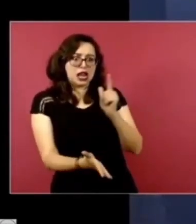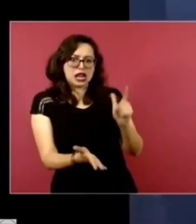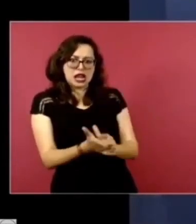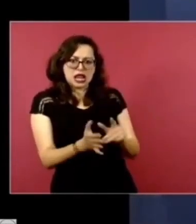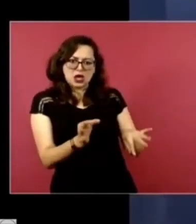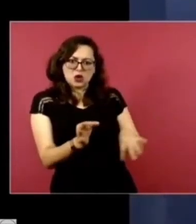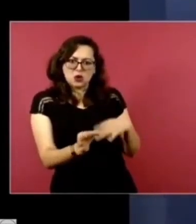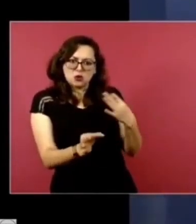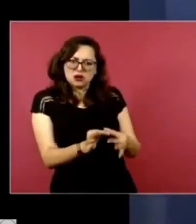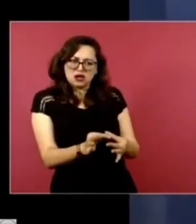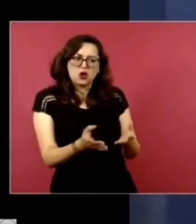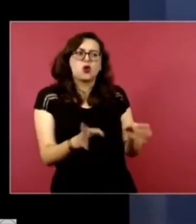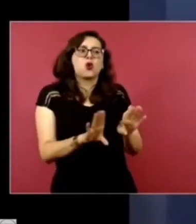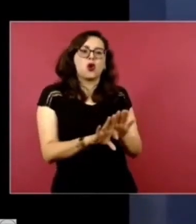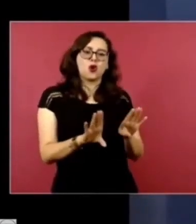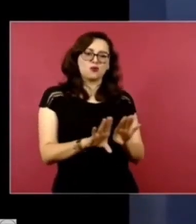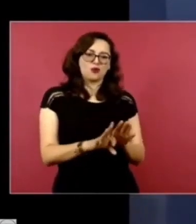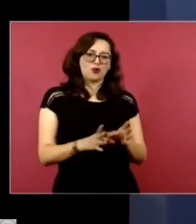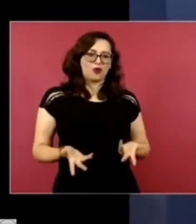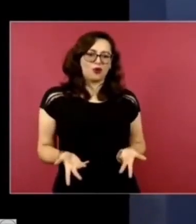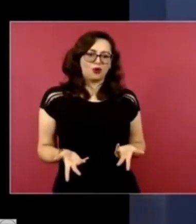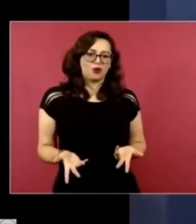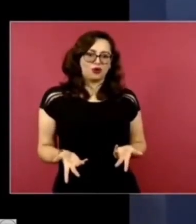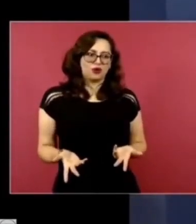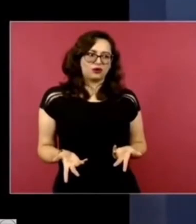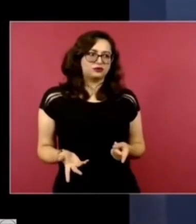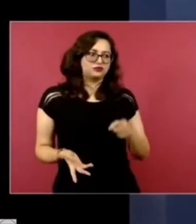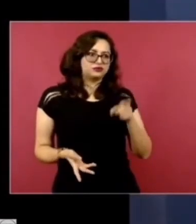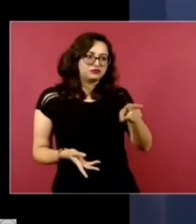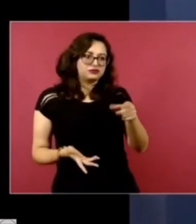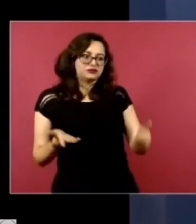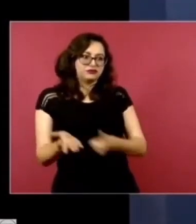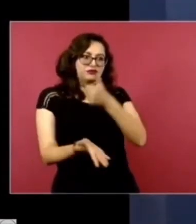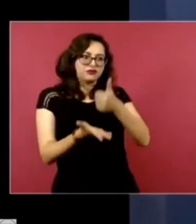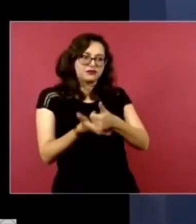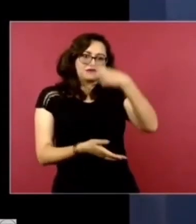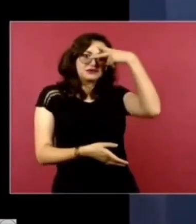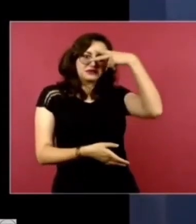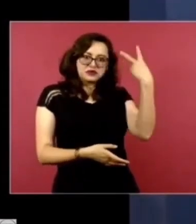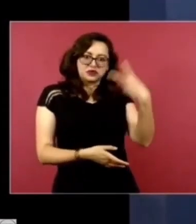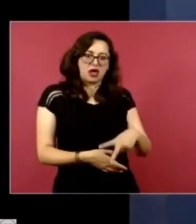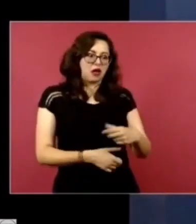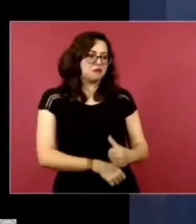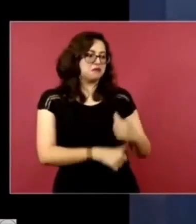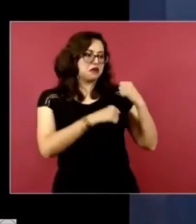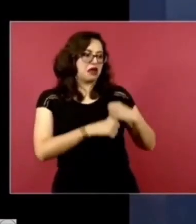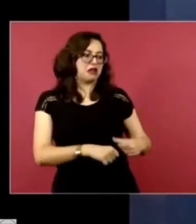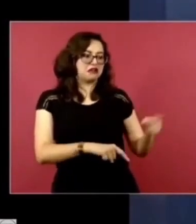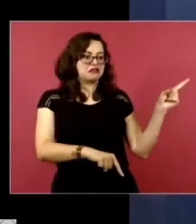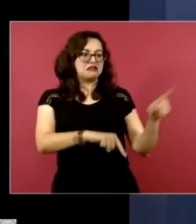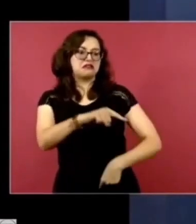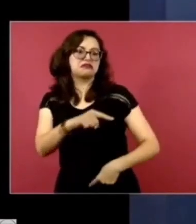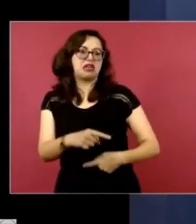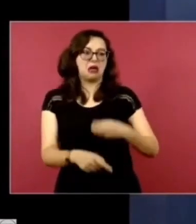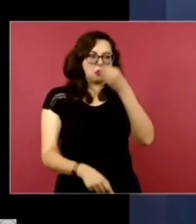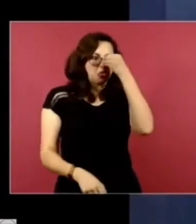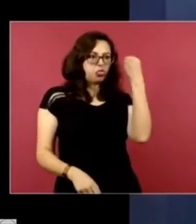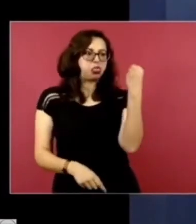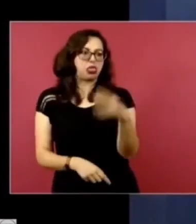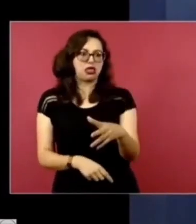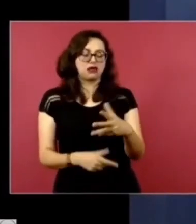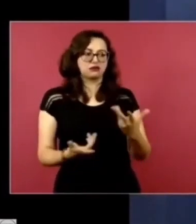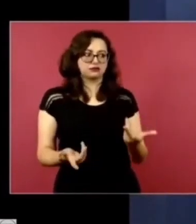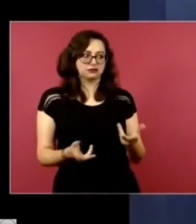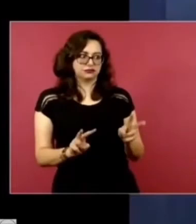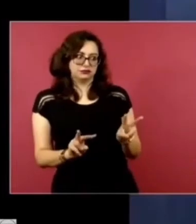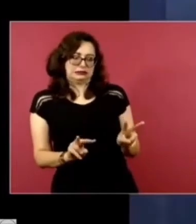están diciendo. Si al alcalde de la Ciudad de México lo destituyen, ¿sí?, por intentar abrir una calle para un hospital, pues quiere